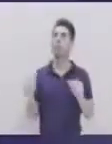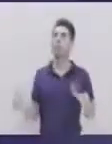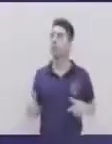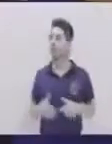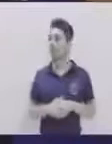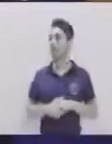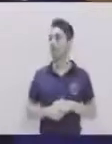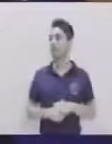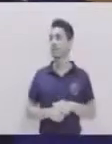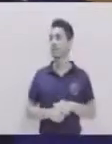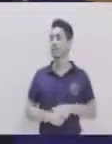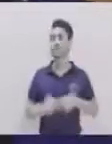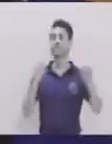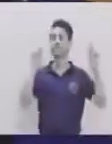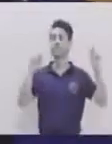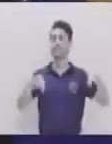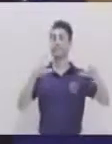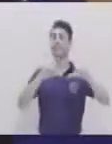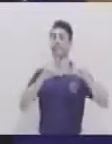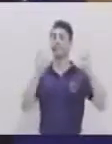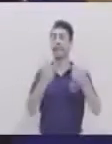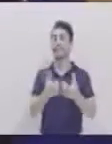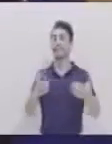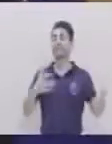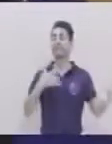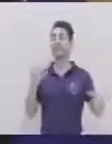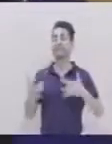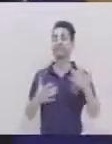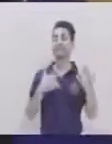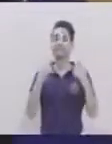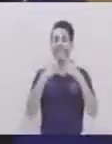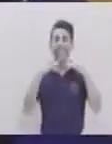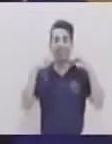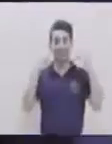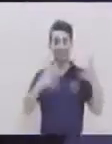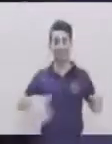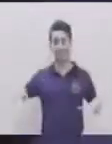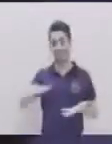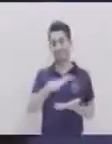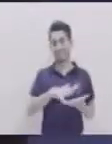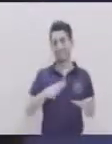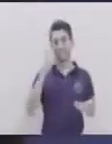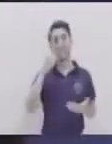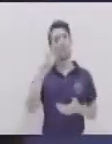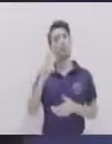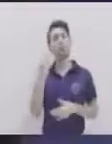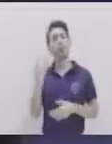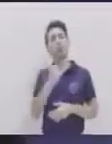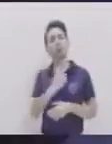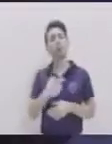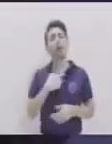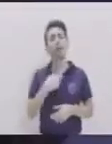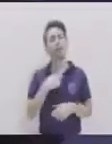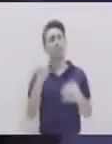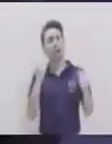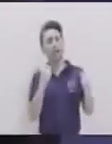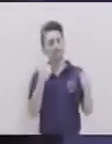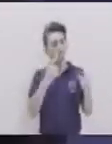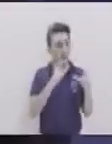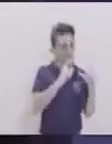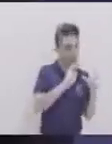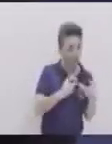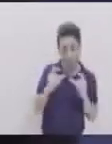poco. Aquella clase se sentía muy feliz. ¿Saben por qué la maestra hacía